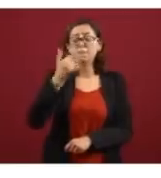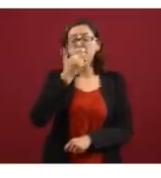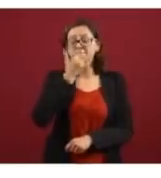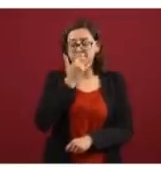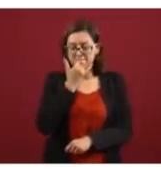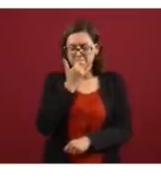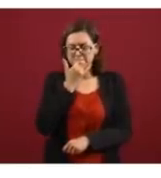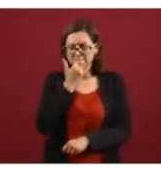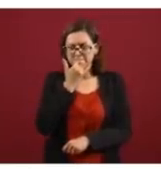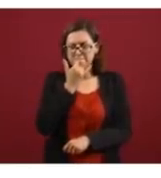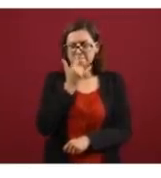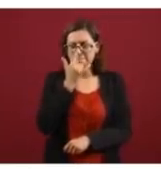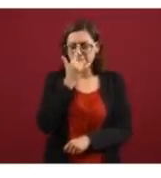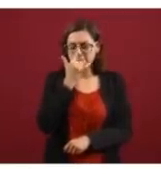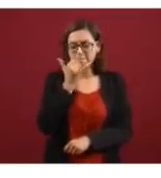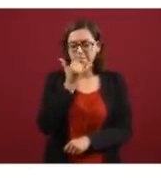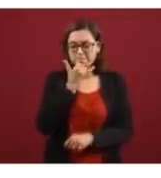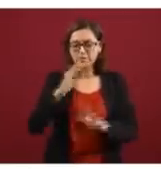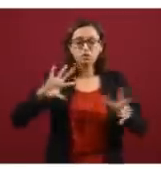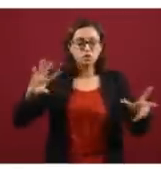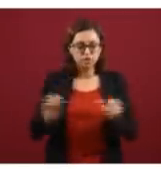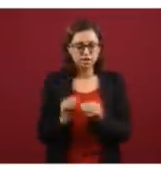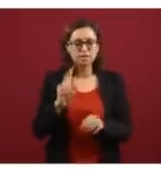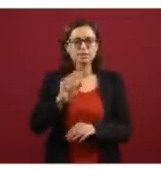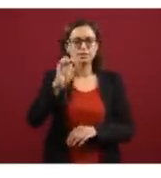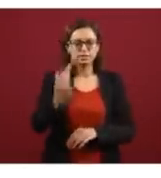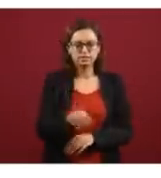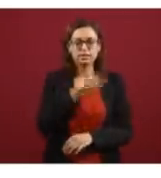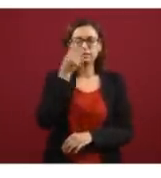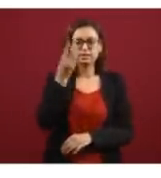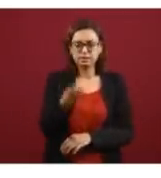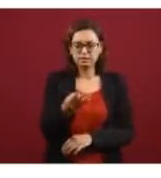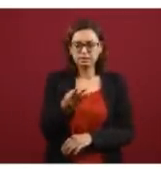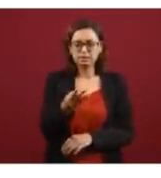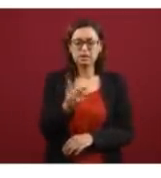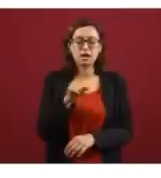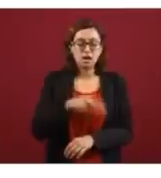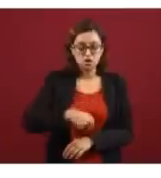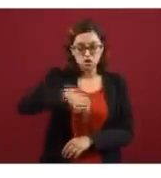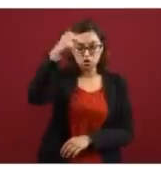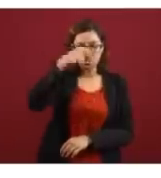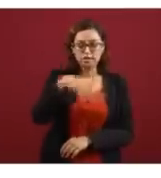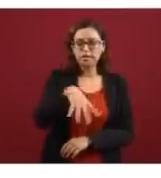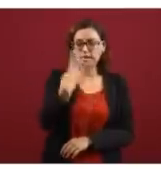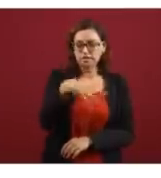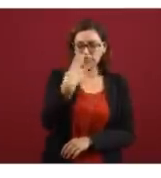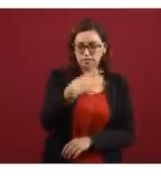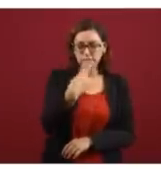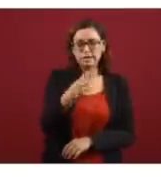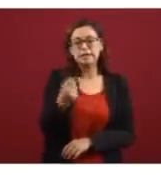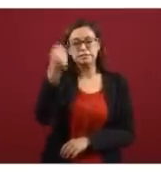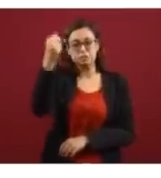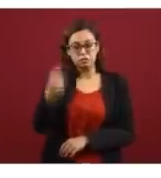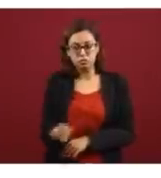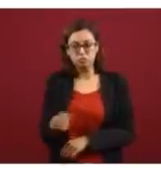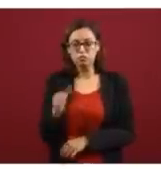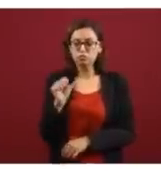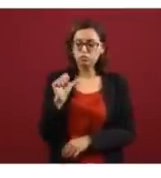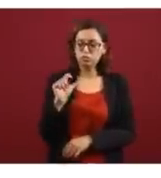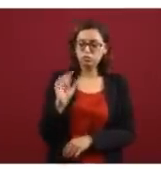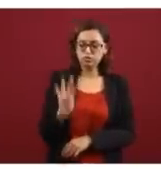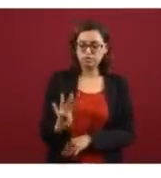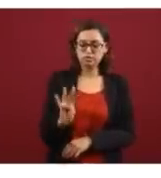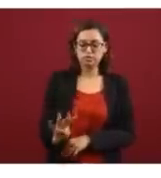33 en total, en la parte norte se han asegurado 14, en 14 eventos y en el sureste del país